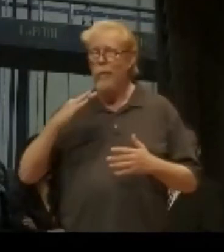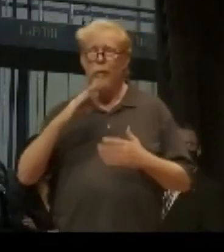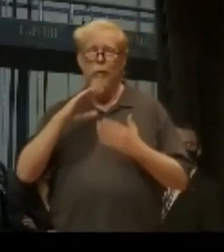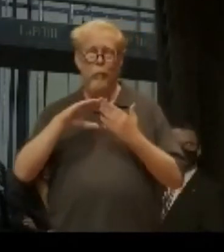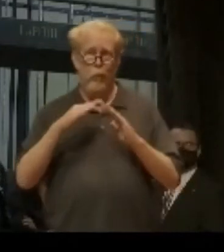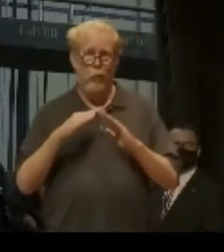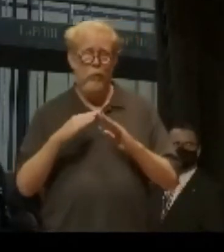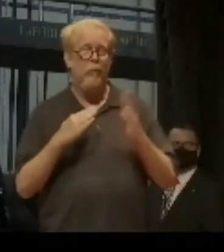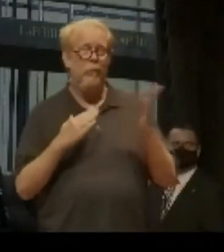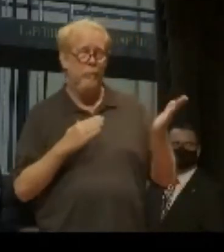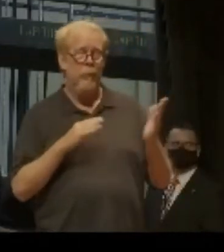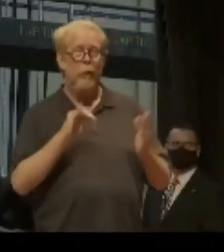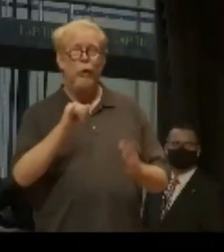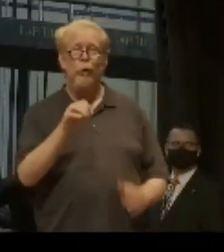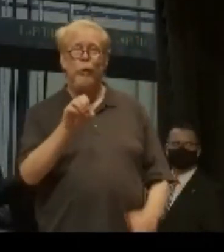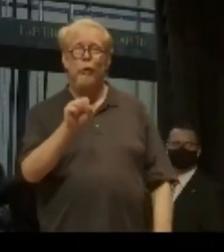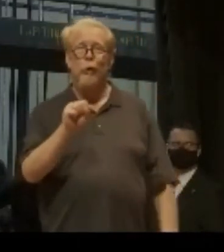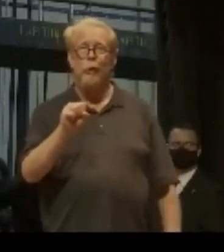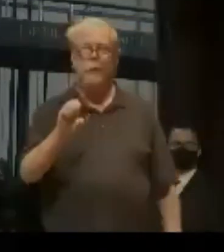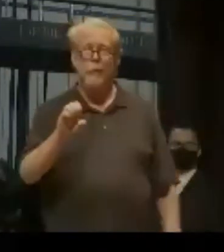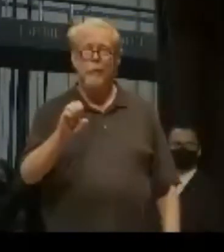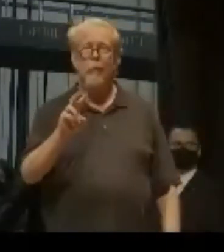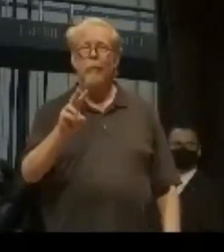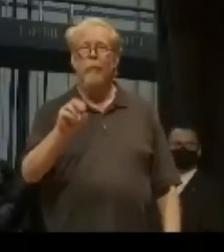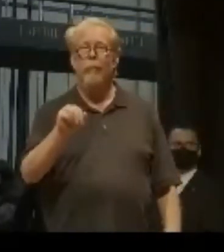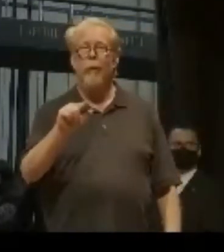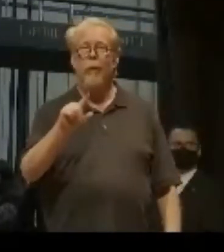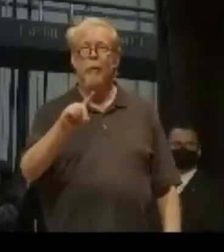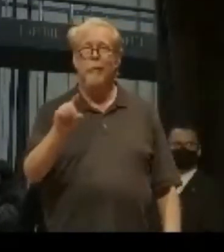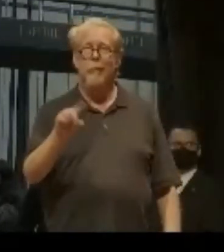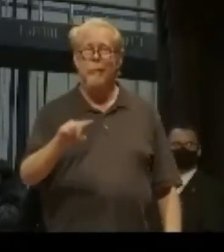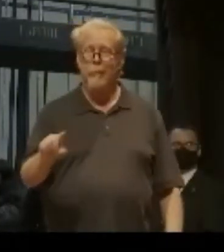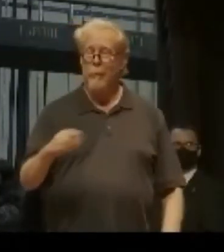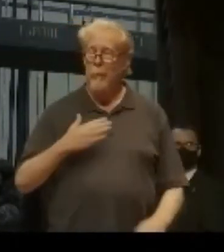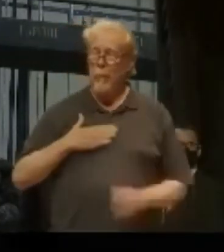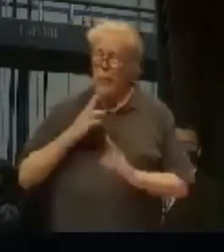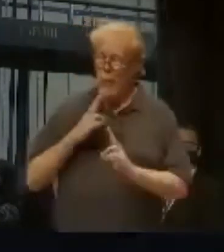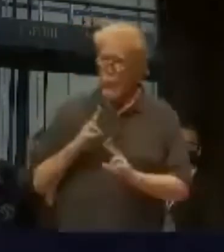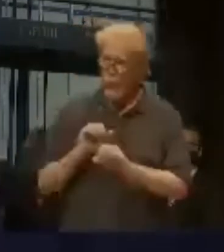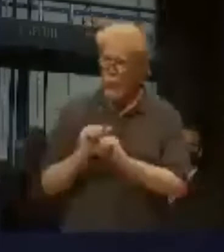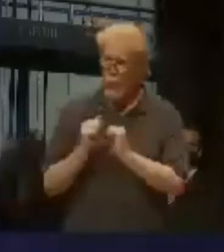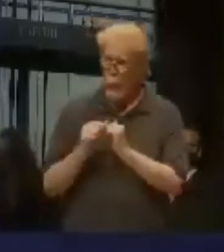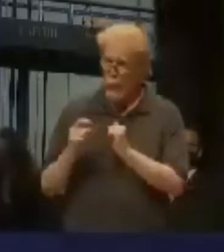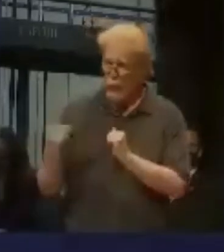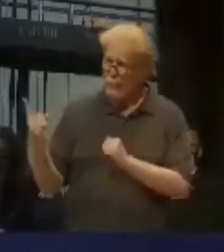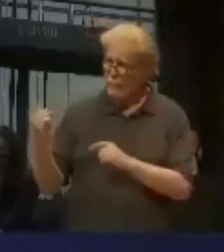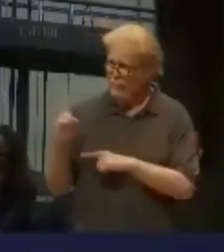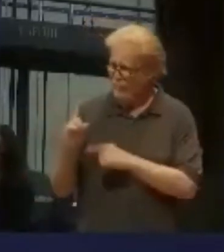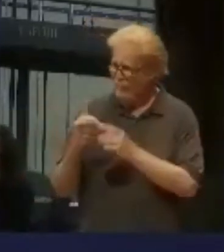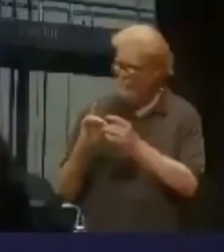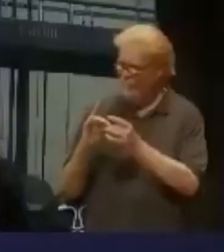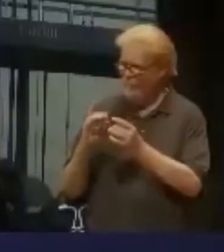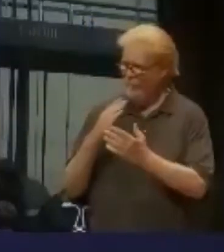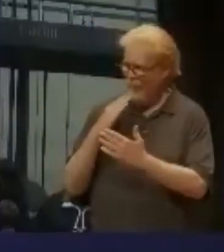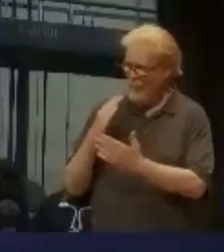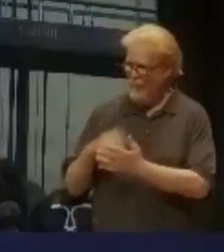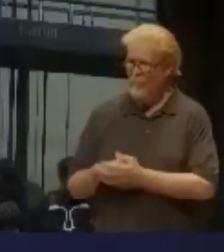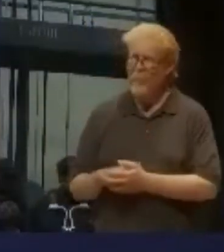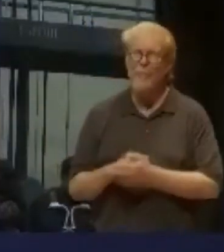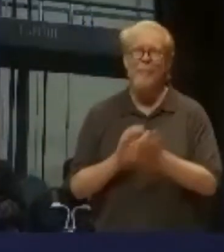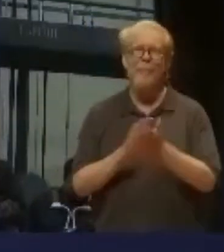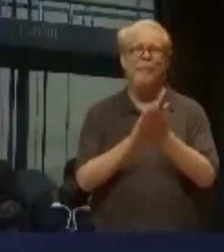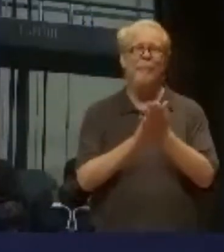nuestra comunidad que el fideicomisario Valdés. Es un honor trabajar con usted. Por favor, venga al frente para